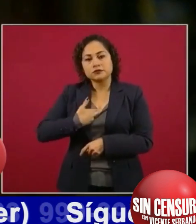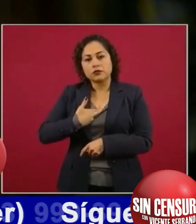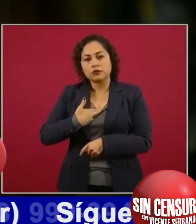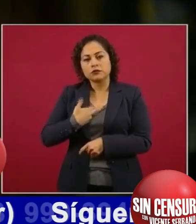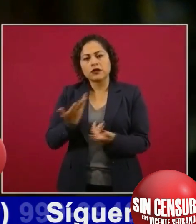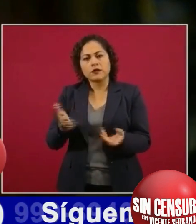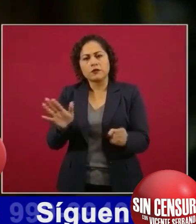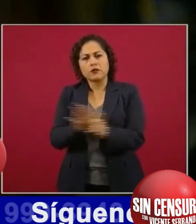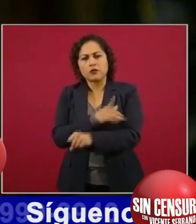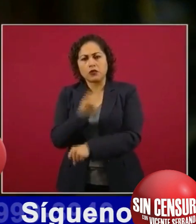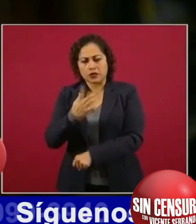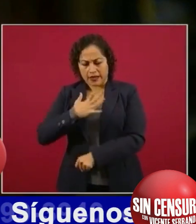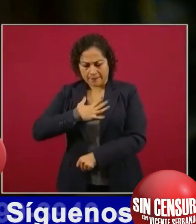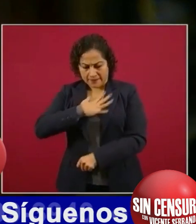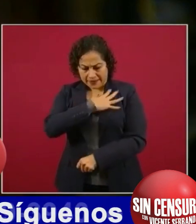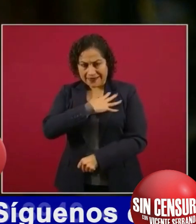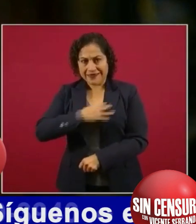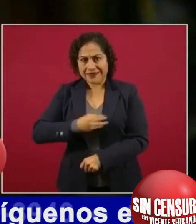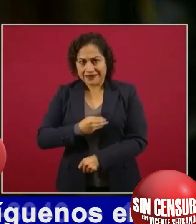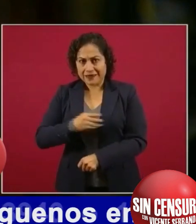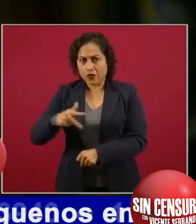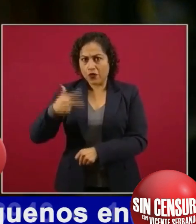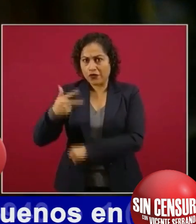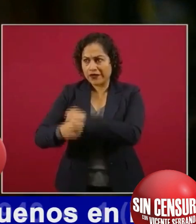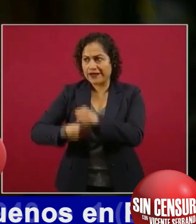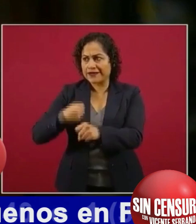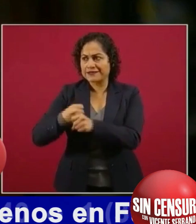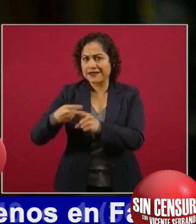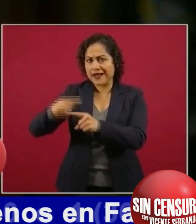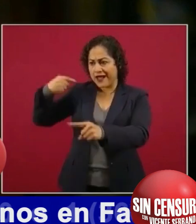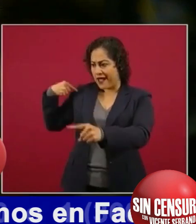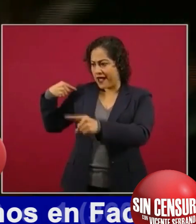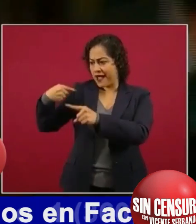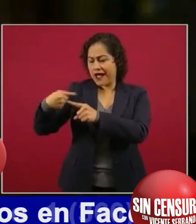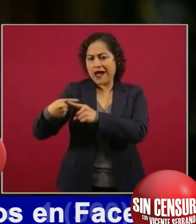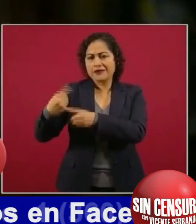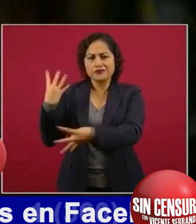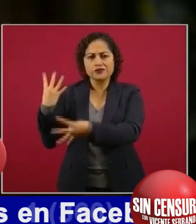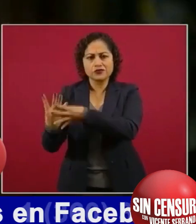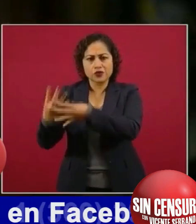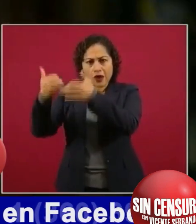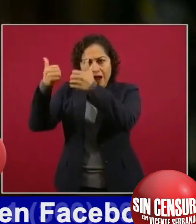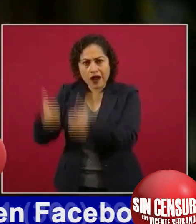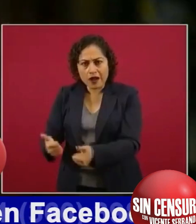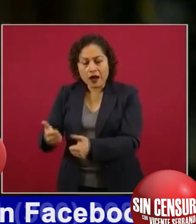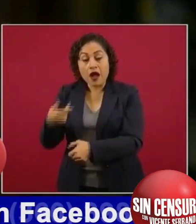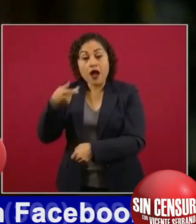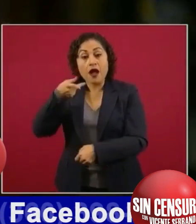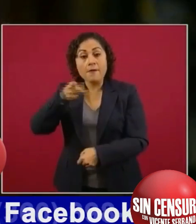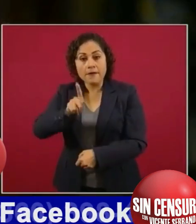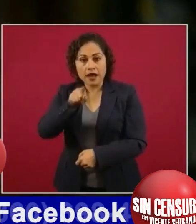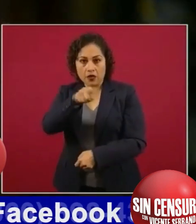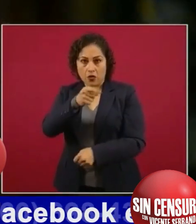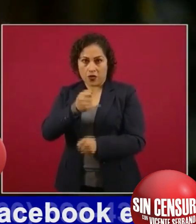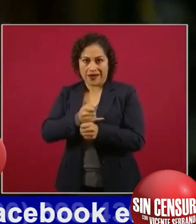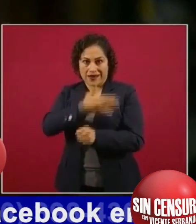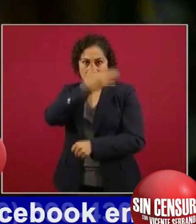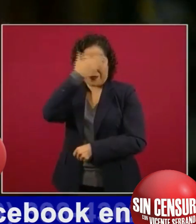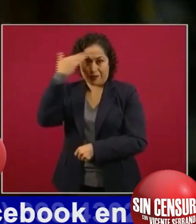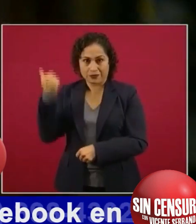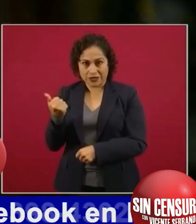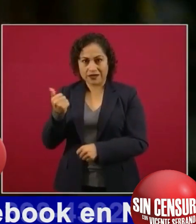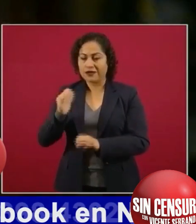13 años preso por una condena injusta y que hace 3 años debía estar ya